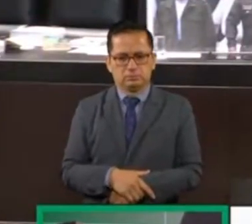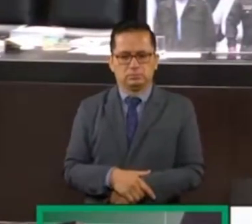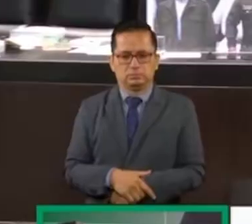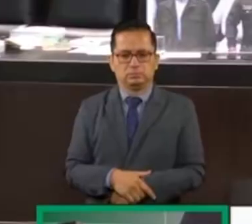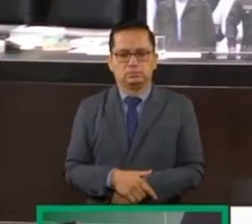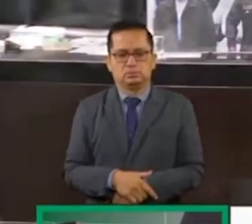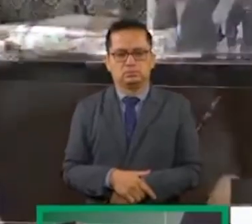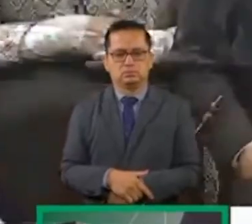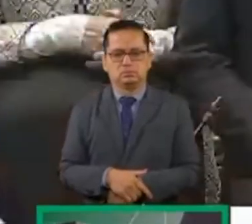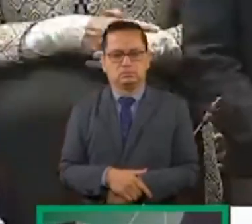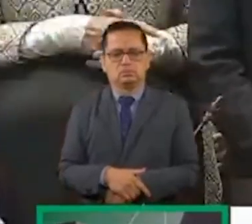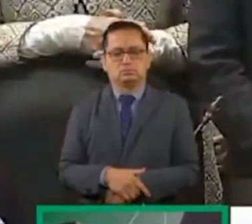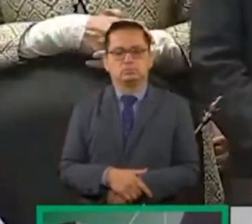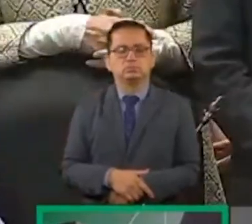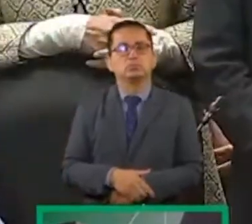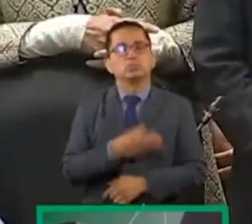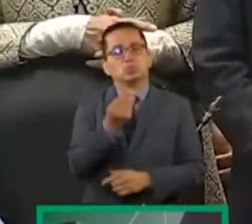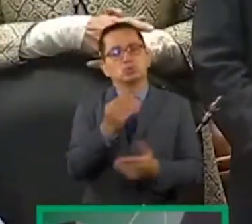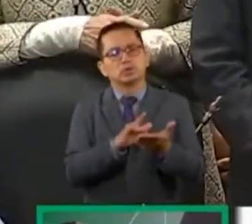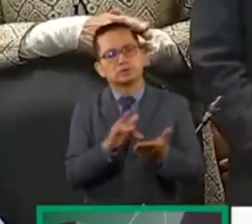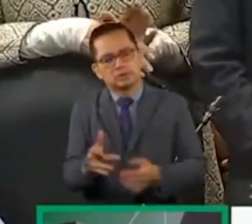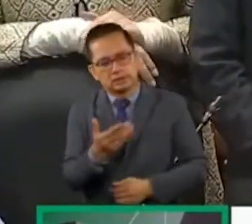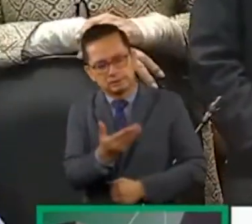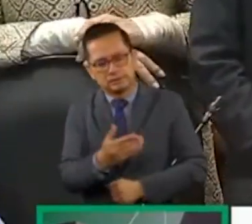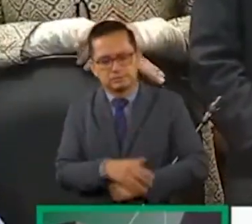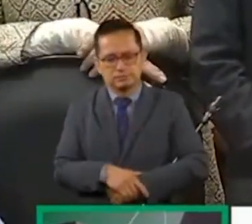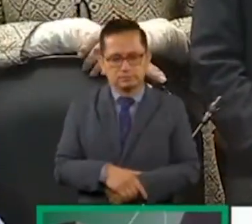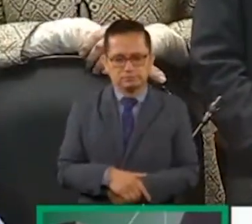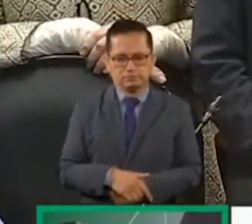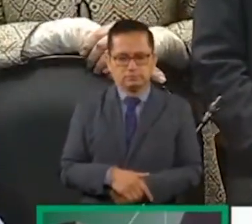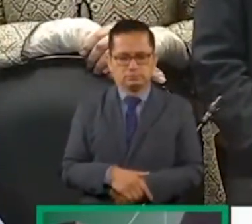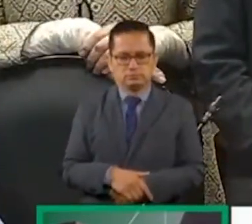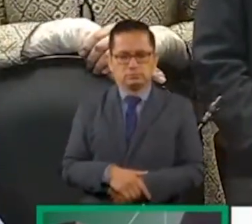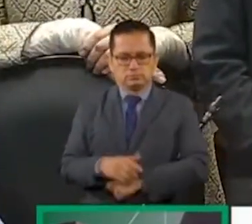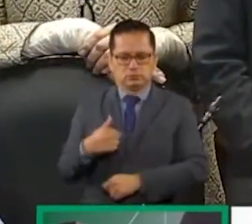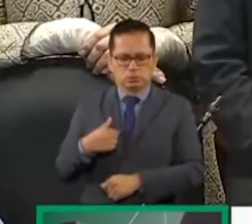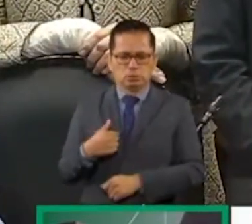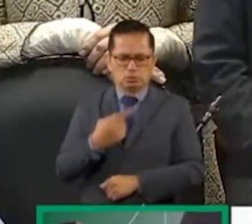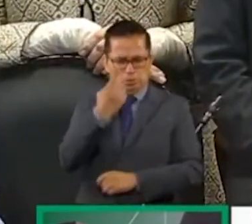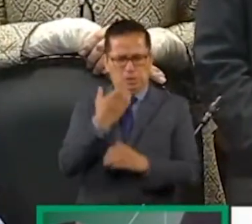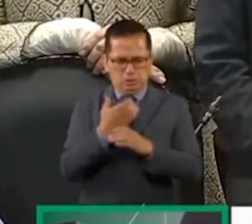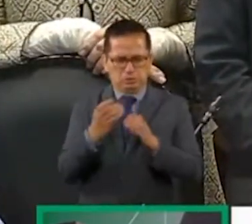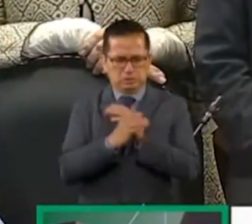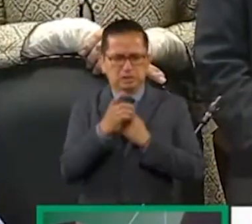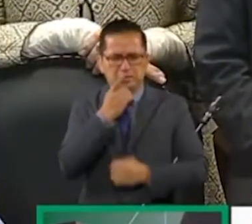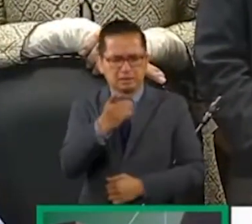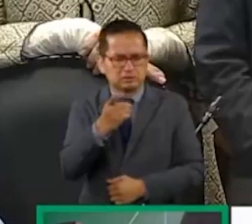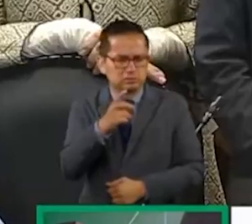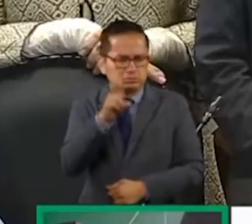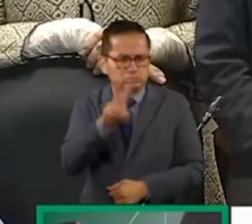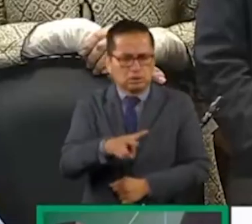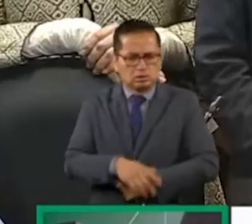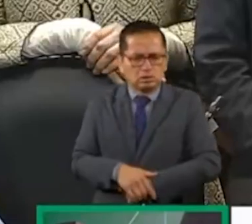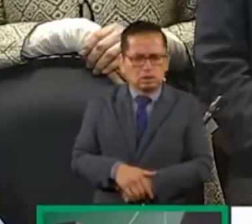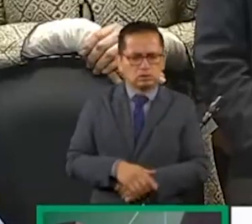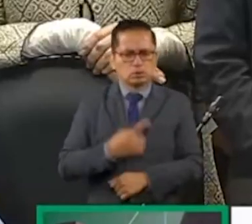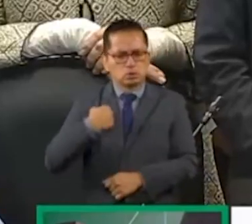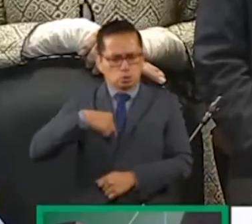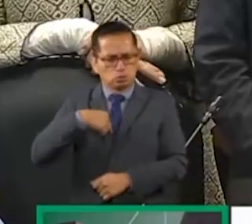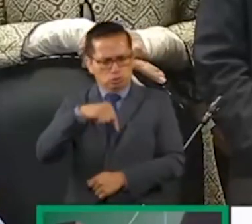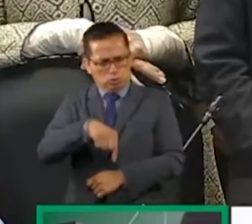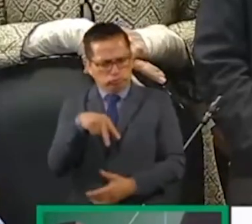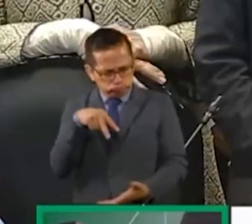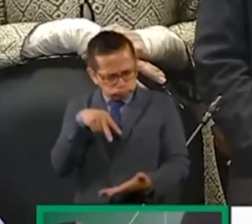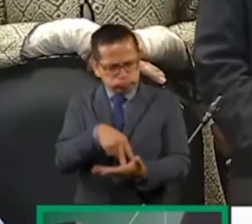Muchísimas gracias. Yo solamente quiero decirles algo. Nosotros tenemos mucha cara para pararnos acá y decir qué es lo